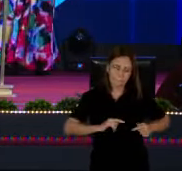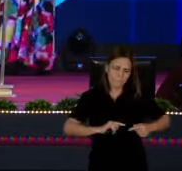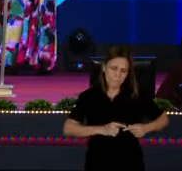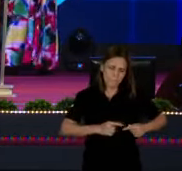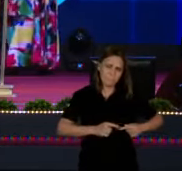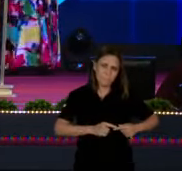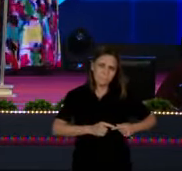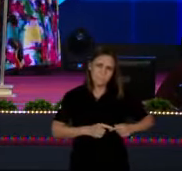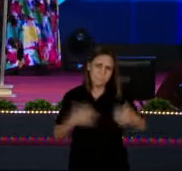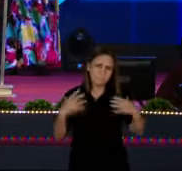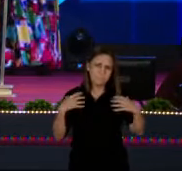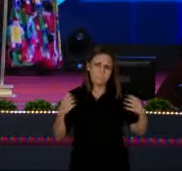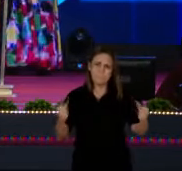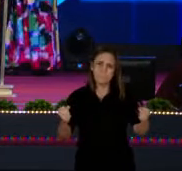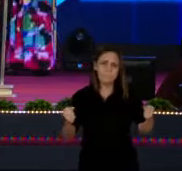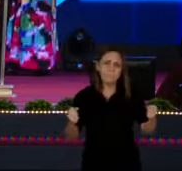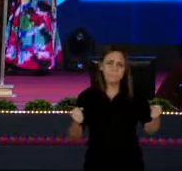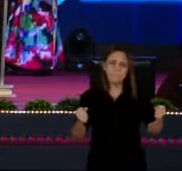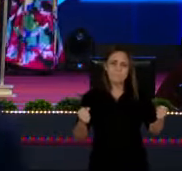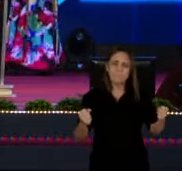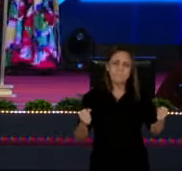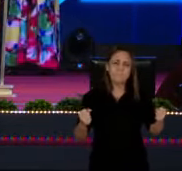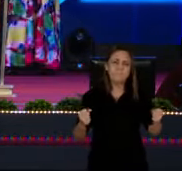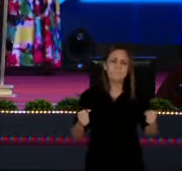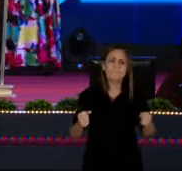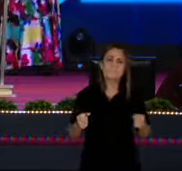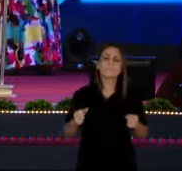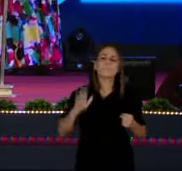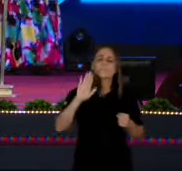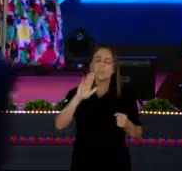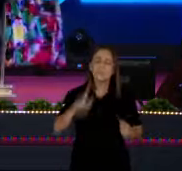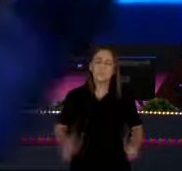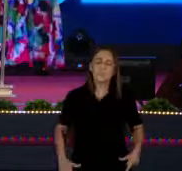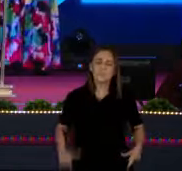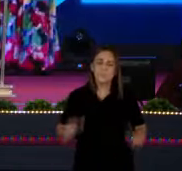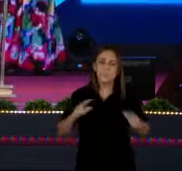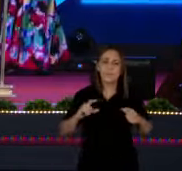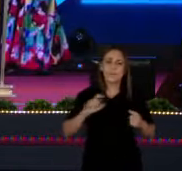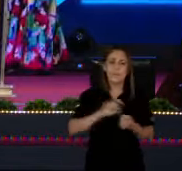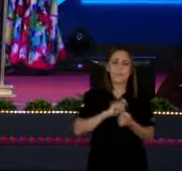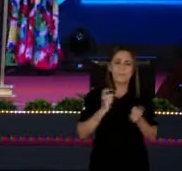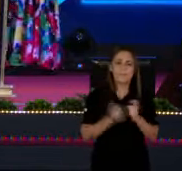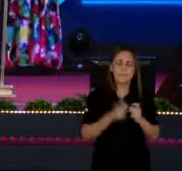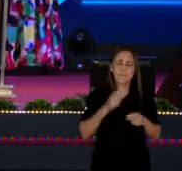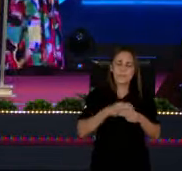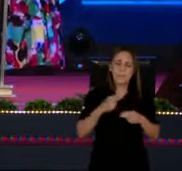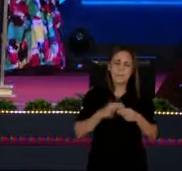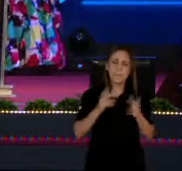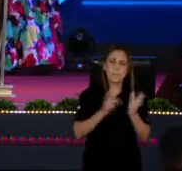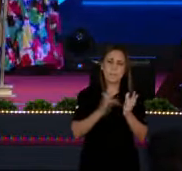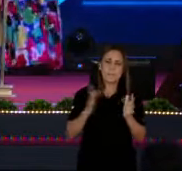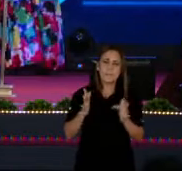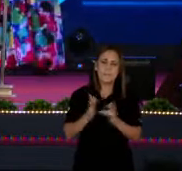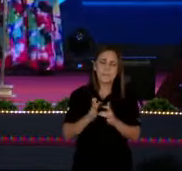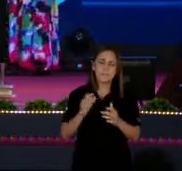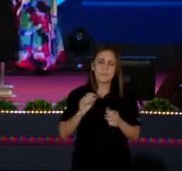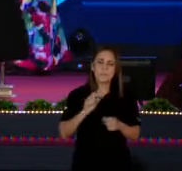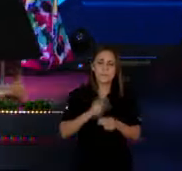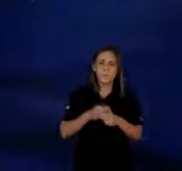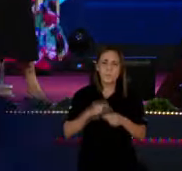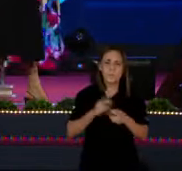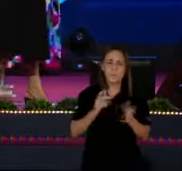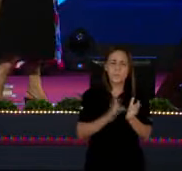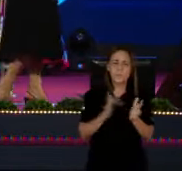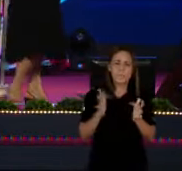Los tumores se secan hasta la raíz en el nombre de Jesús. En el nombre de Jesús. En el nombre de